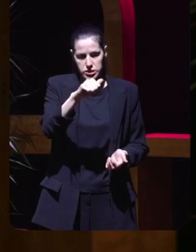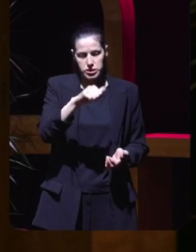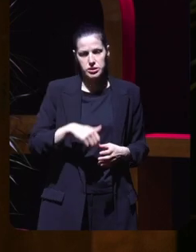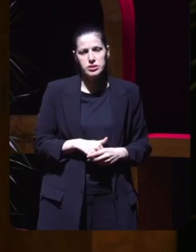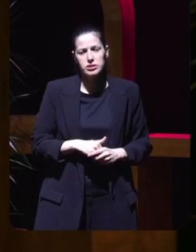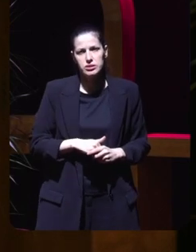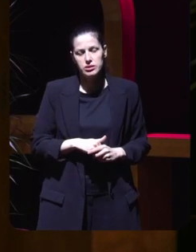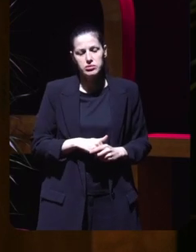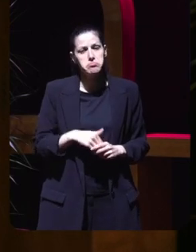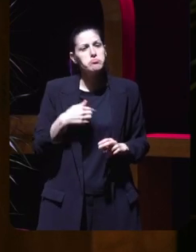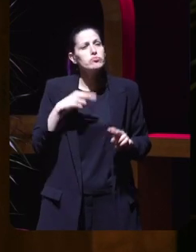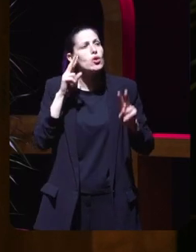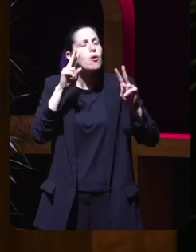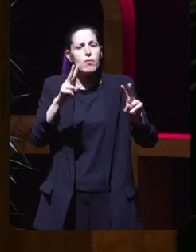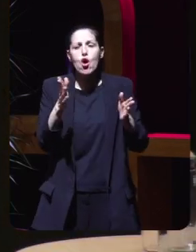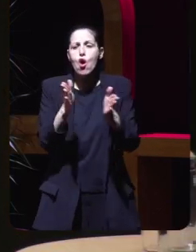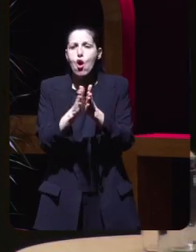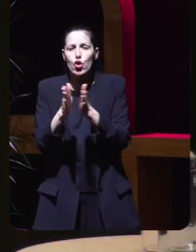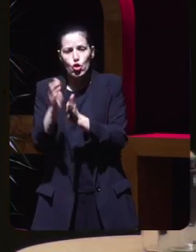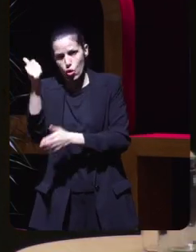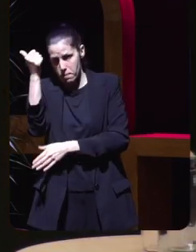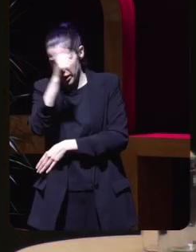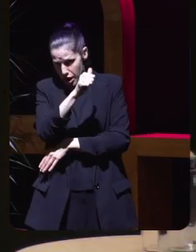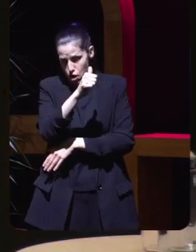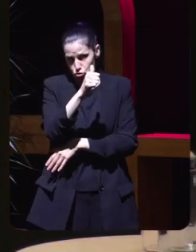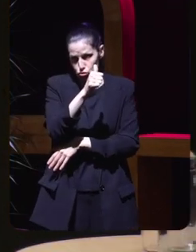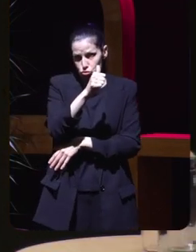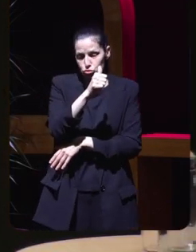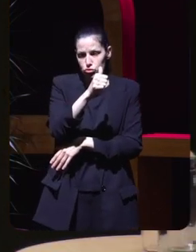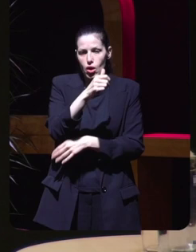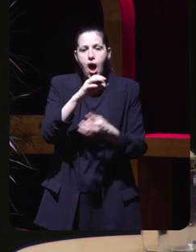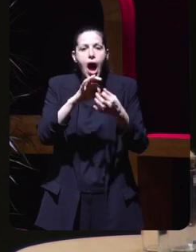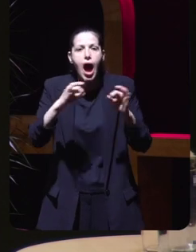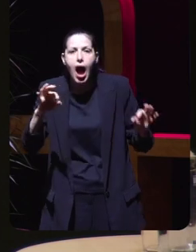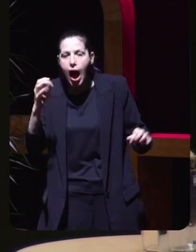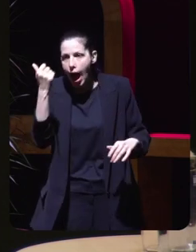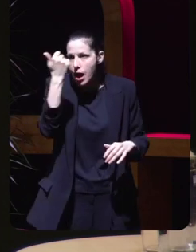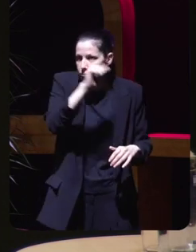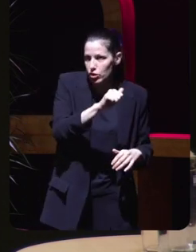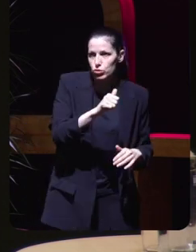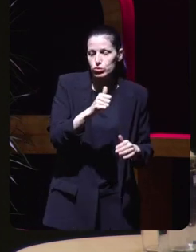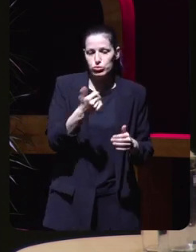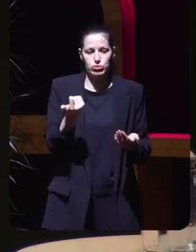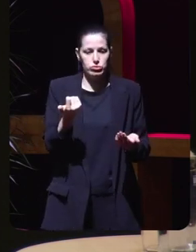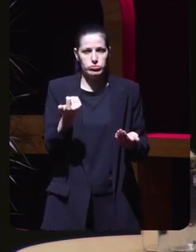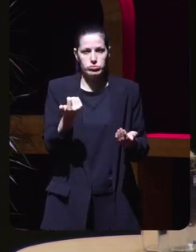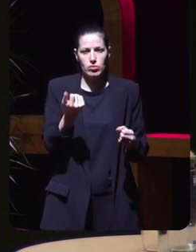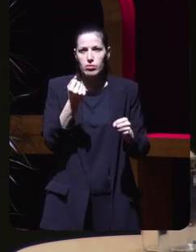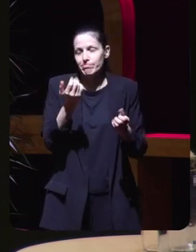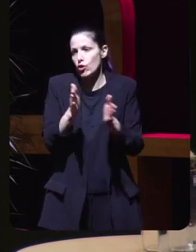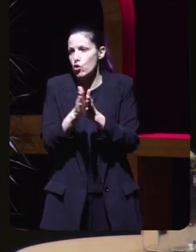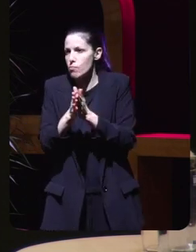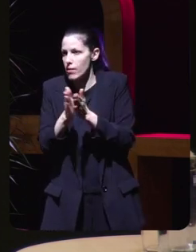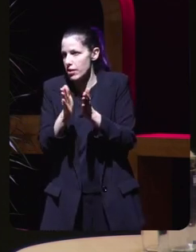bueno vía como Pues a mis compañeros ome Si os amigos los colegas de profesión se les ofrecían oportunidades